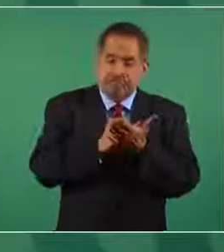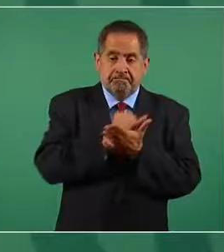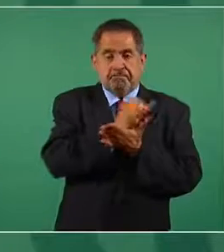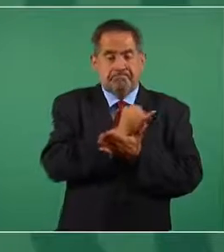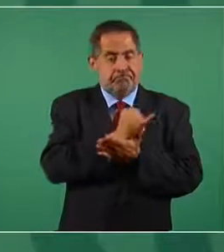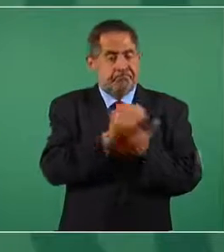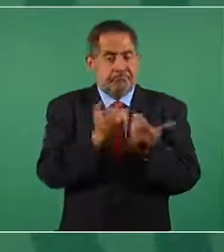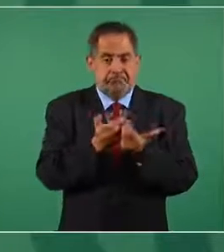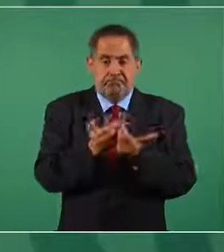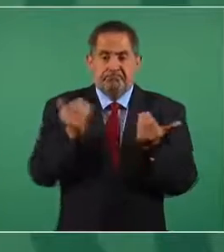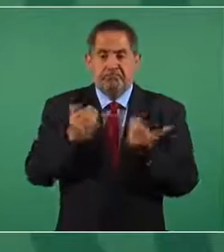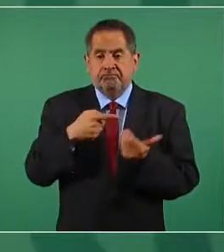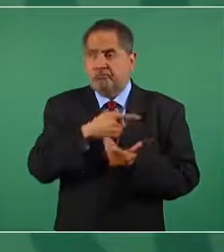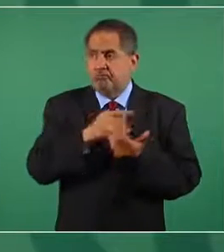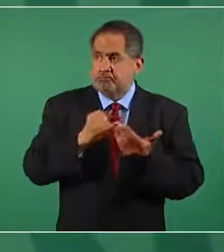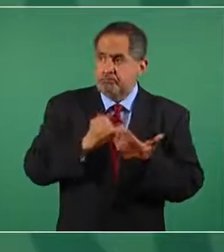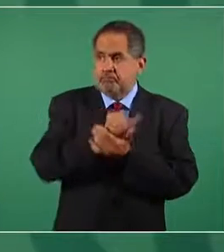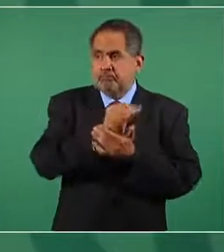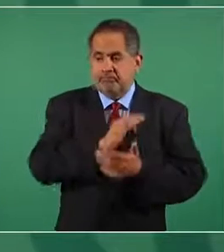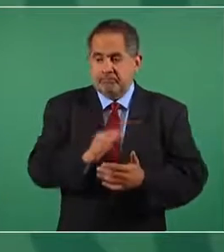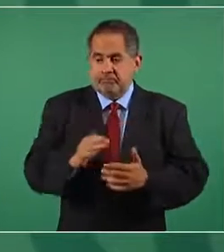completamente autónomos,